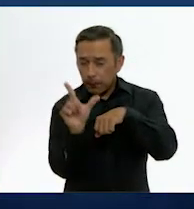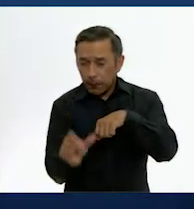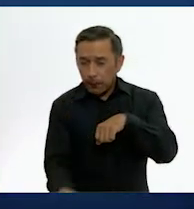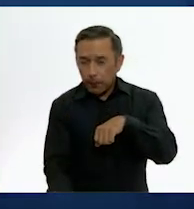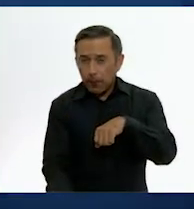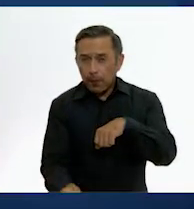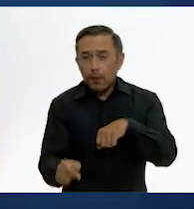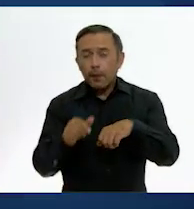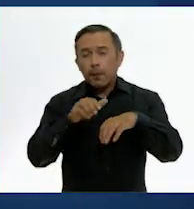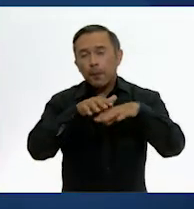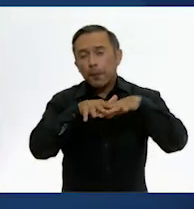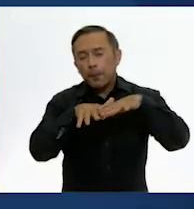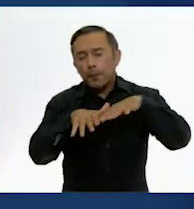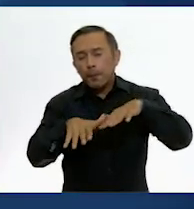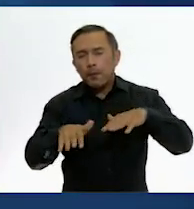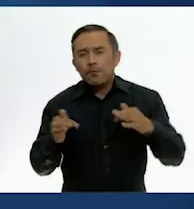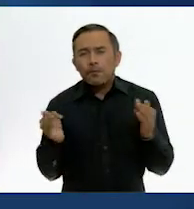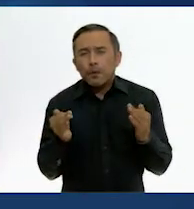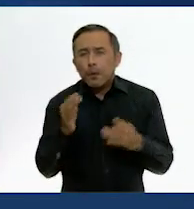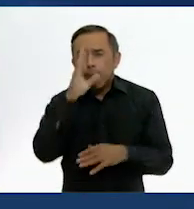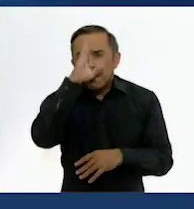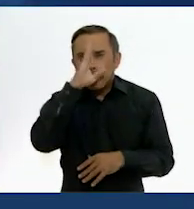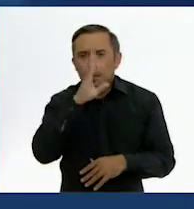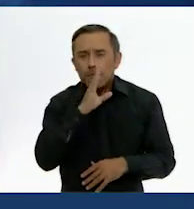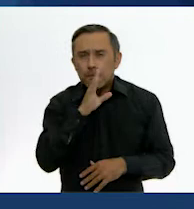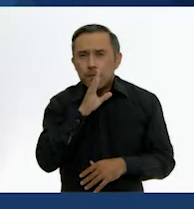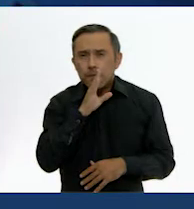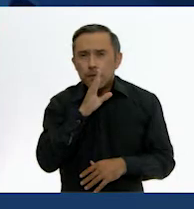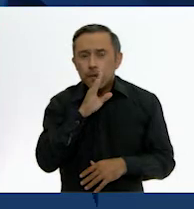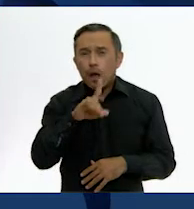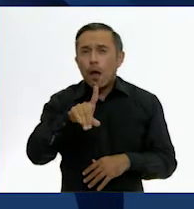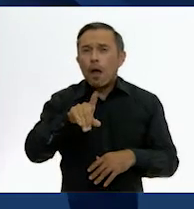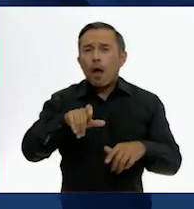quien canta en el fondo del agua en la laguna abandonada